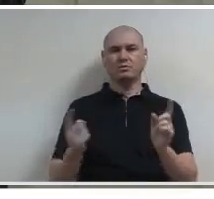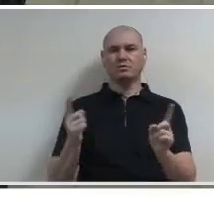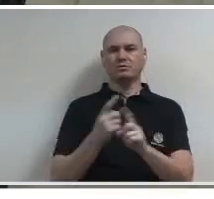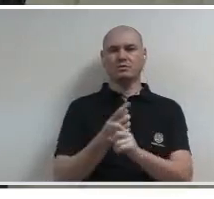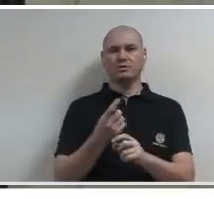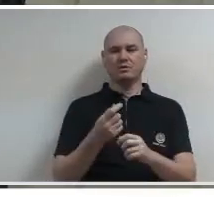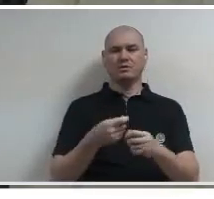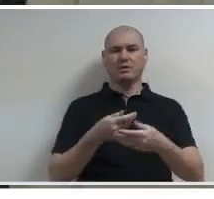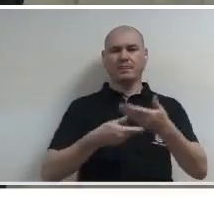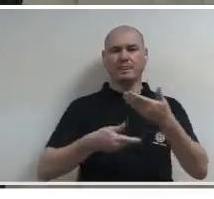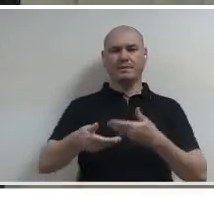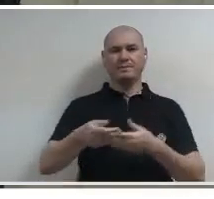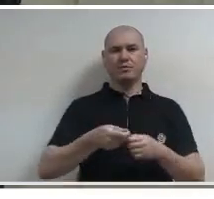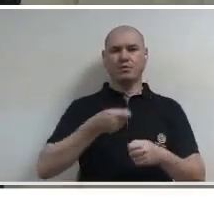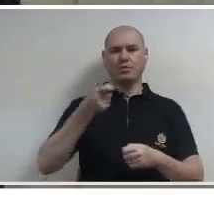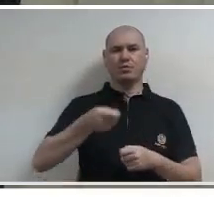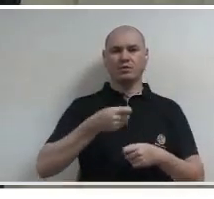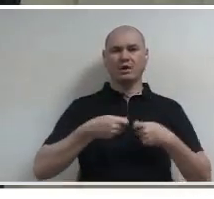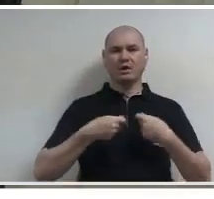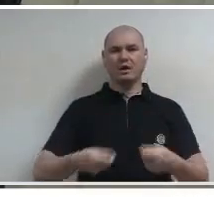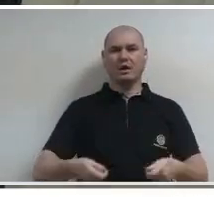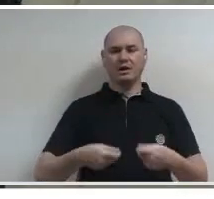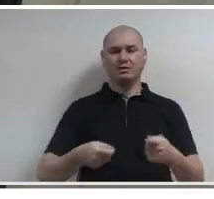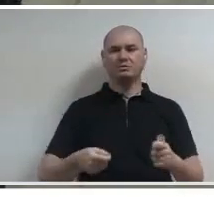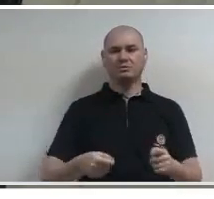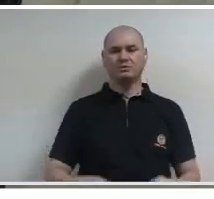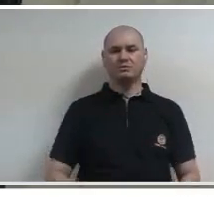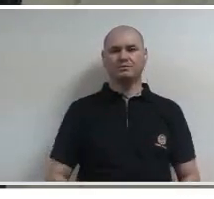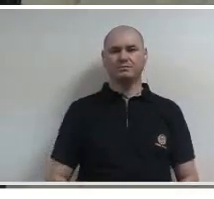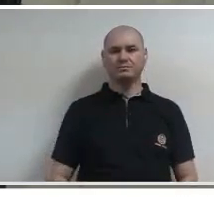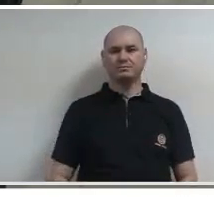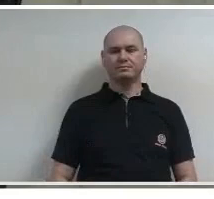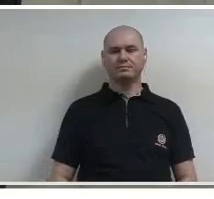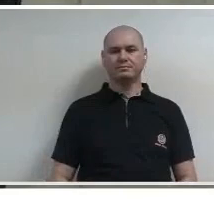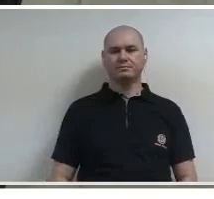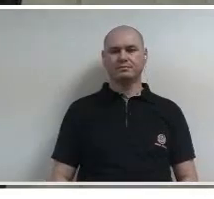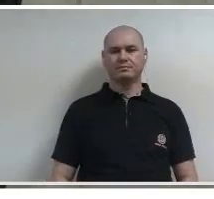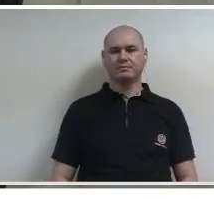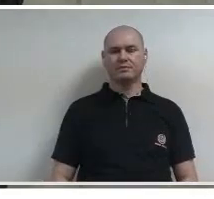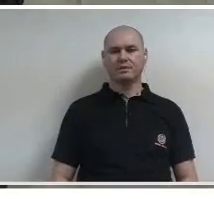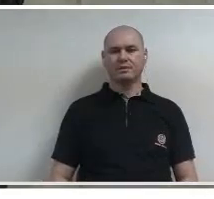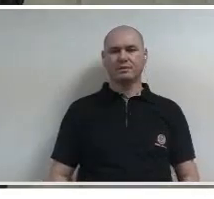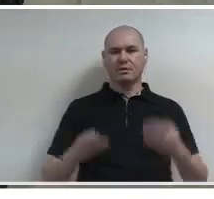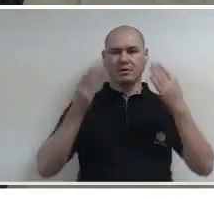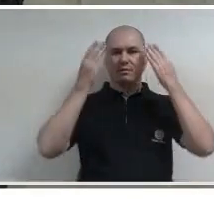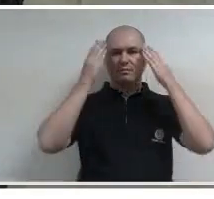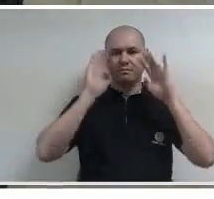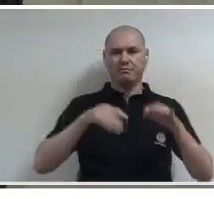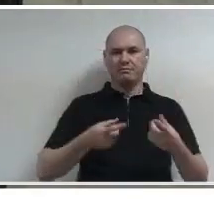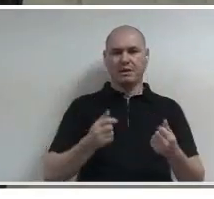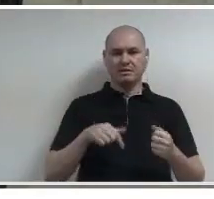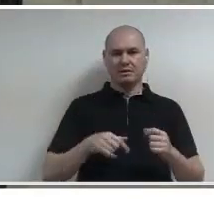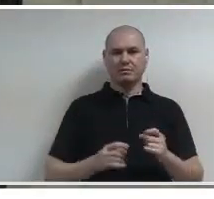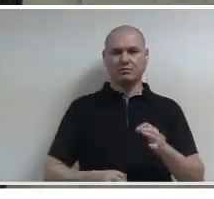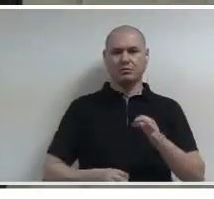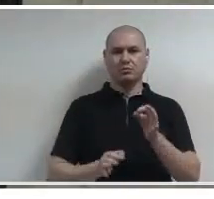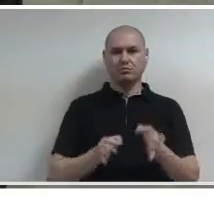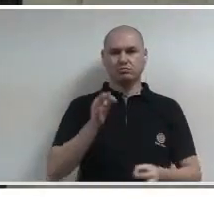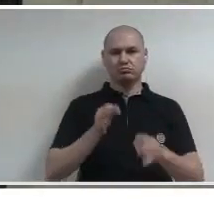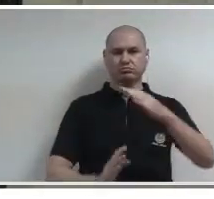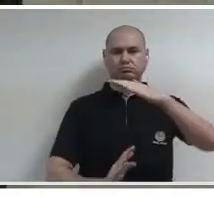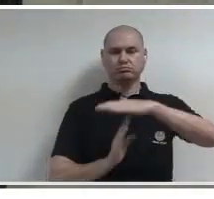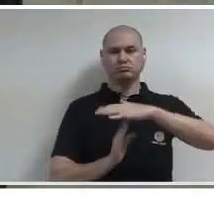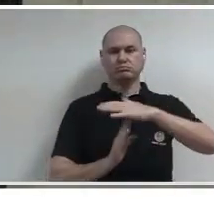2, 58, proyecto de transferencia, crédito, modificación, cuota, gasto, plan financiero. De a fuente 10, a